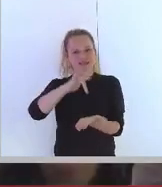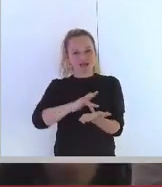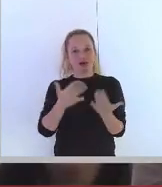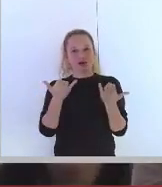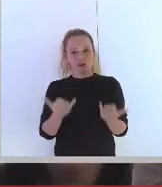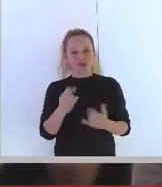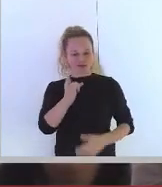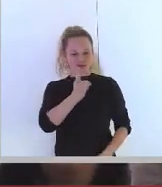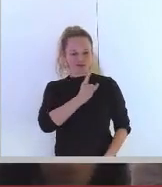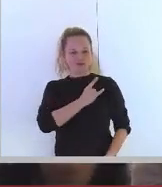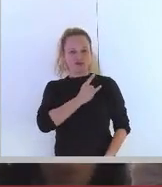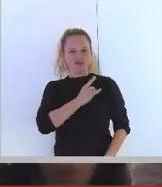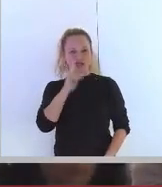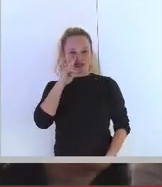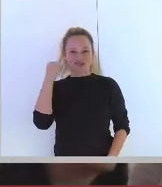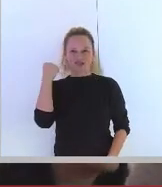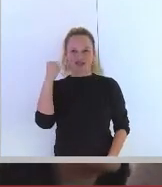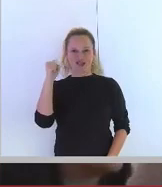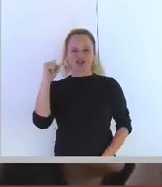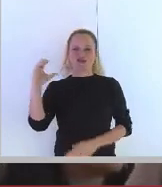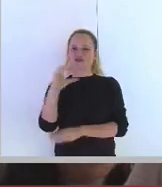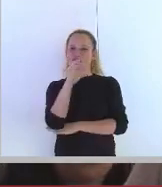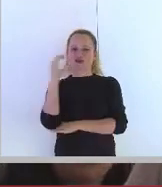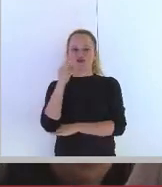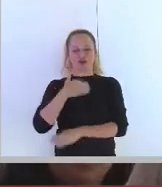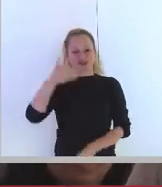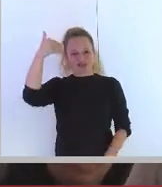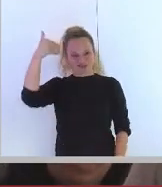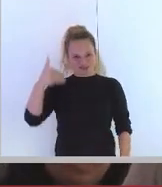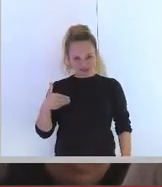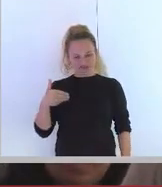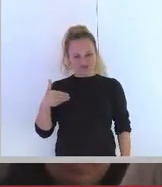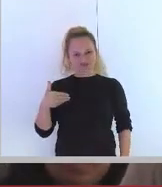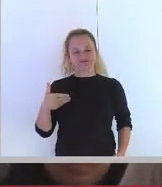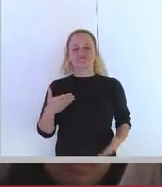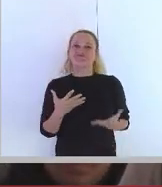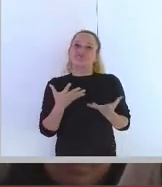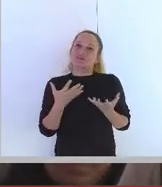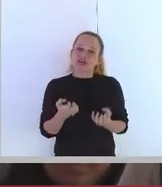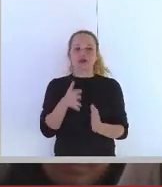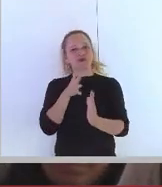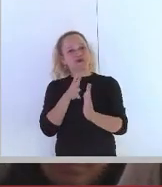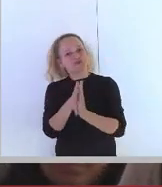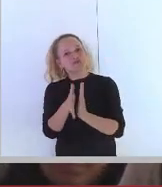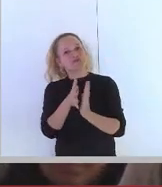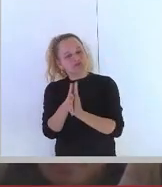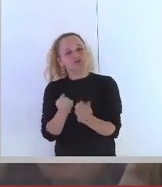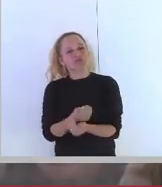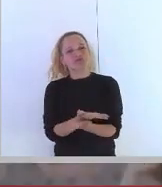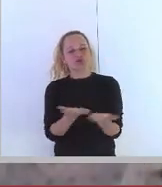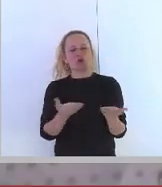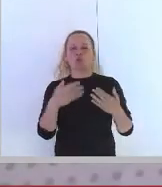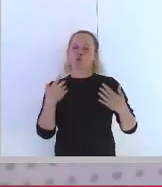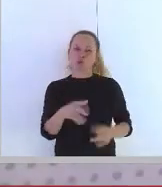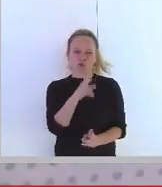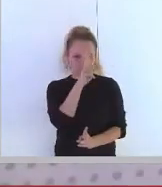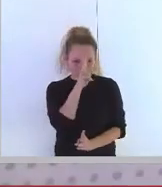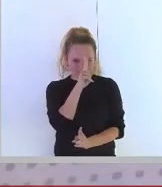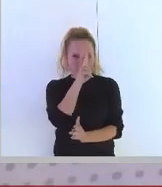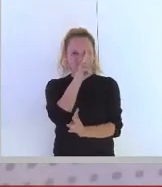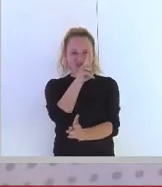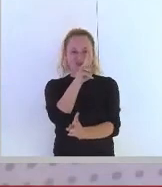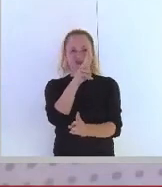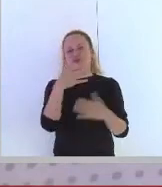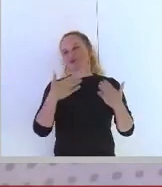su Universidad Nacional de Colombia. Yo solamente quiero manifestar el honor y